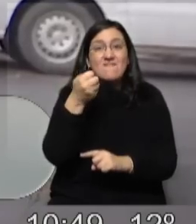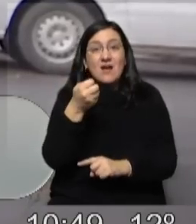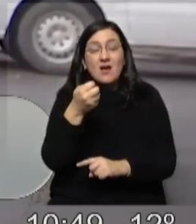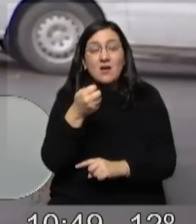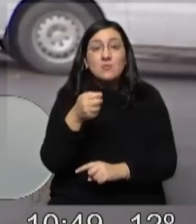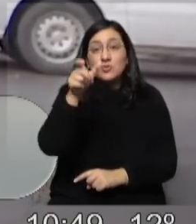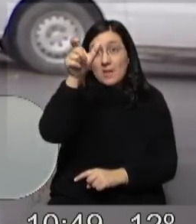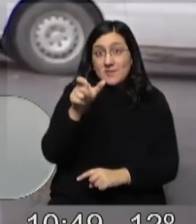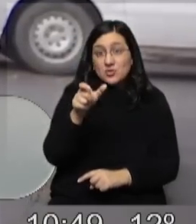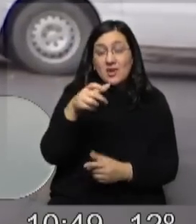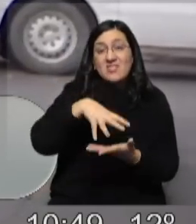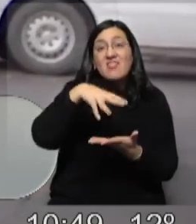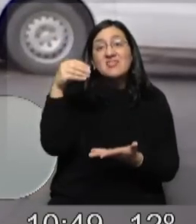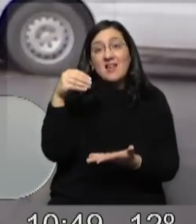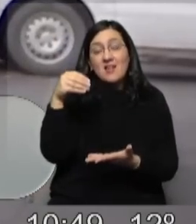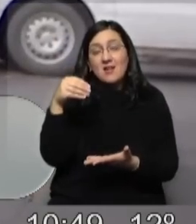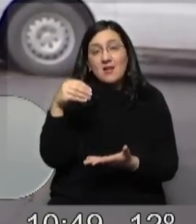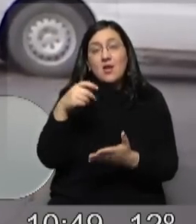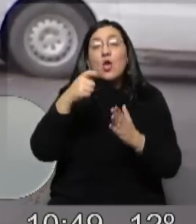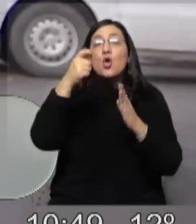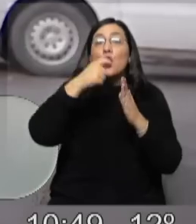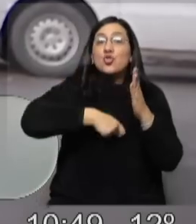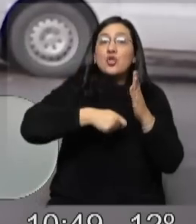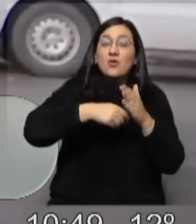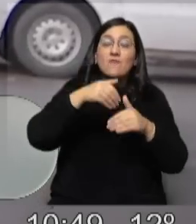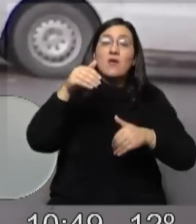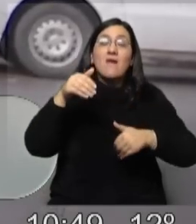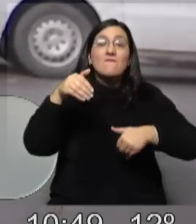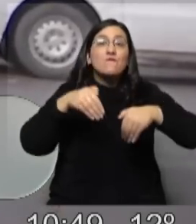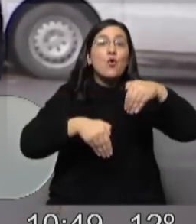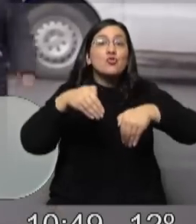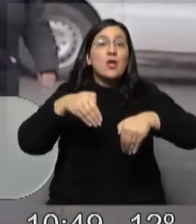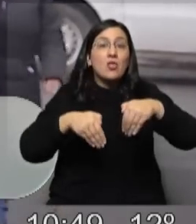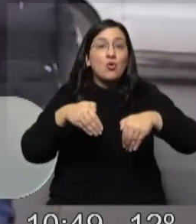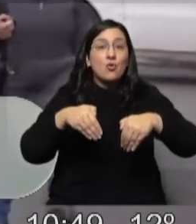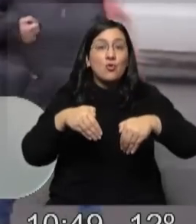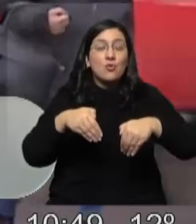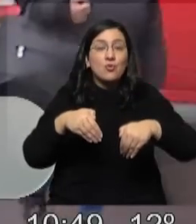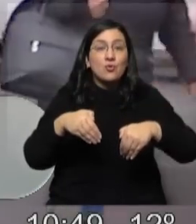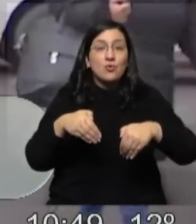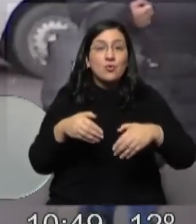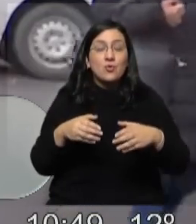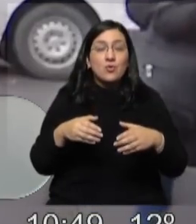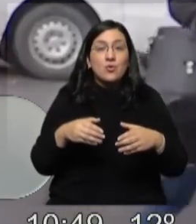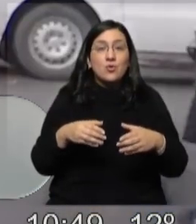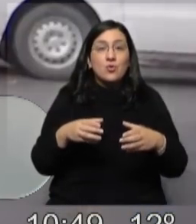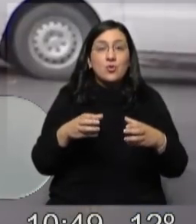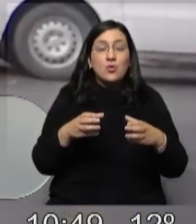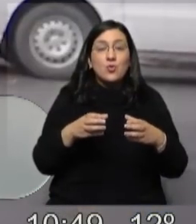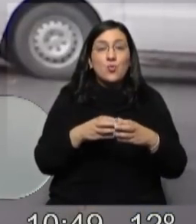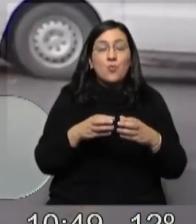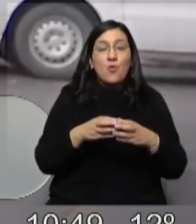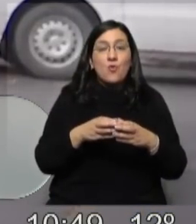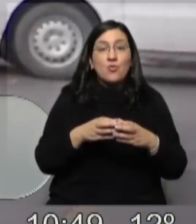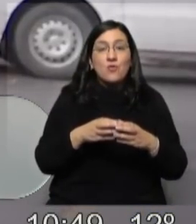de las figuras de Antel. Contrato que fue votado con los votos del oficialismo en el directorio de